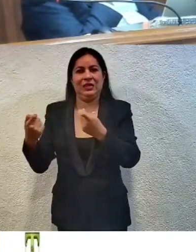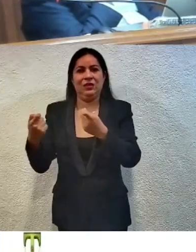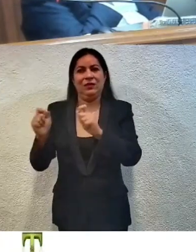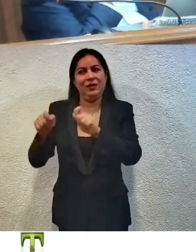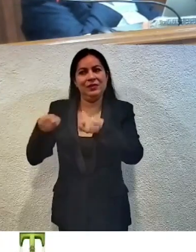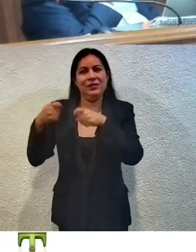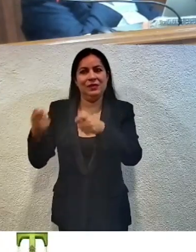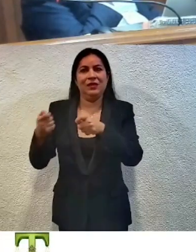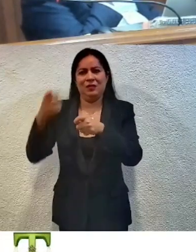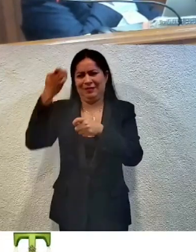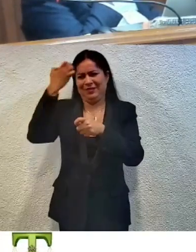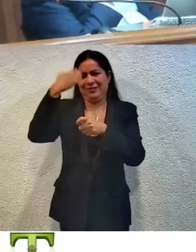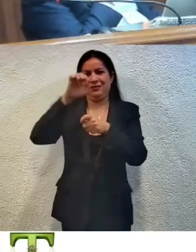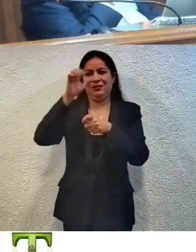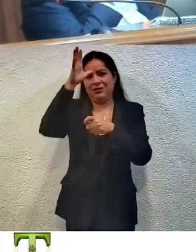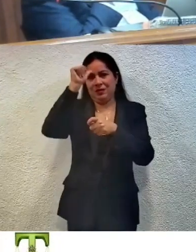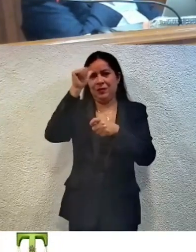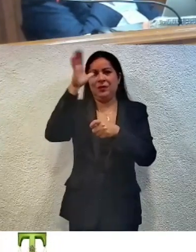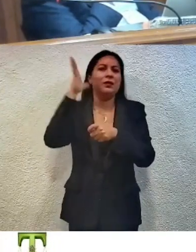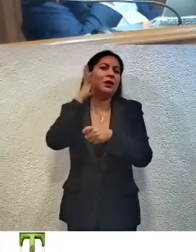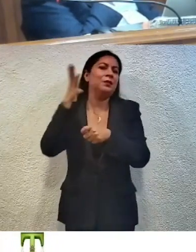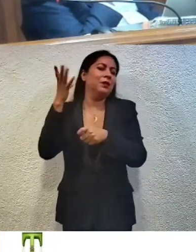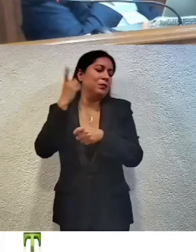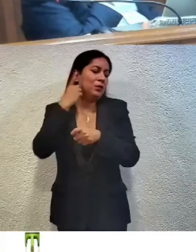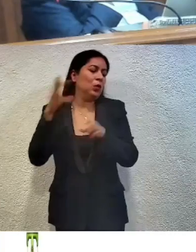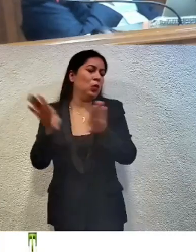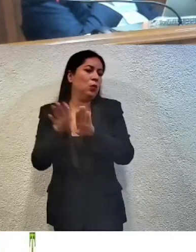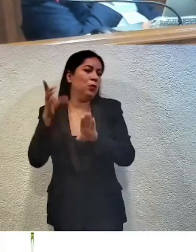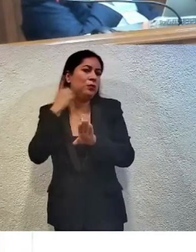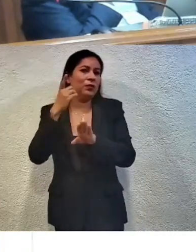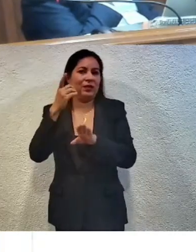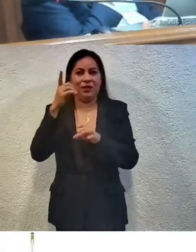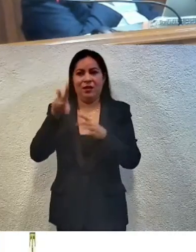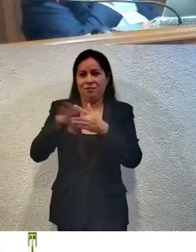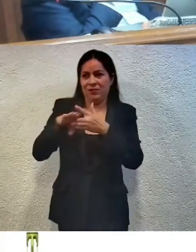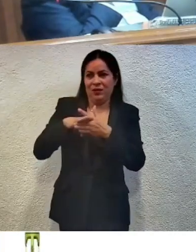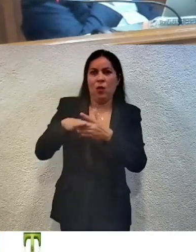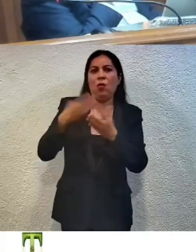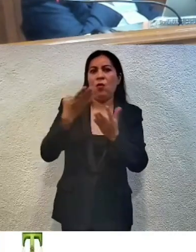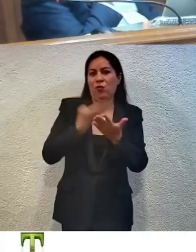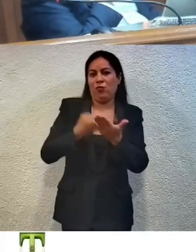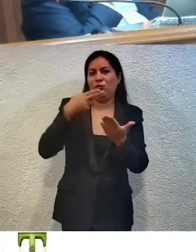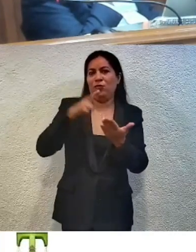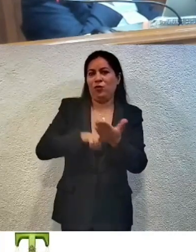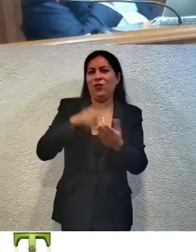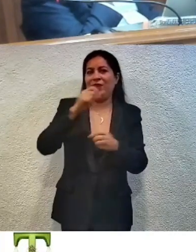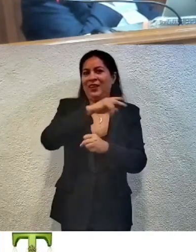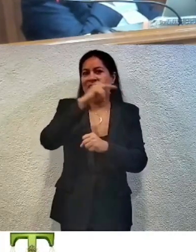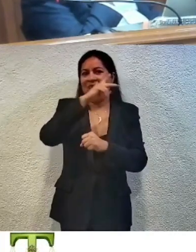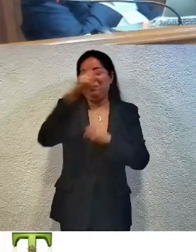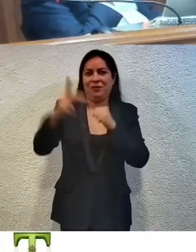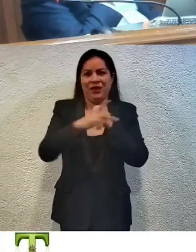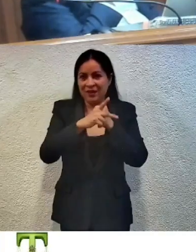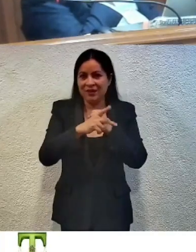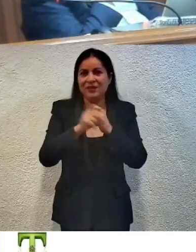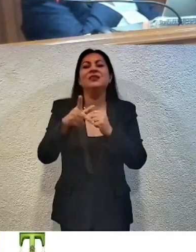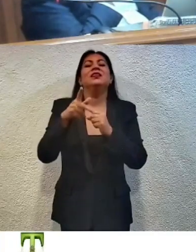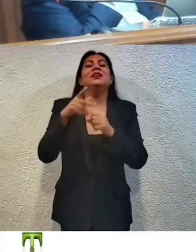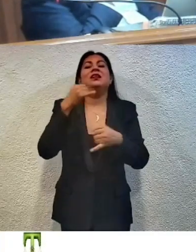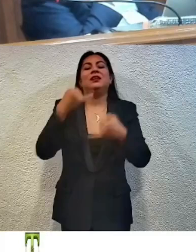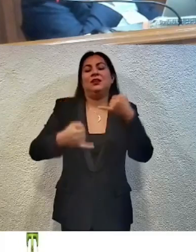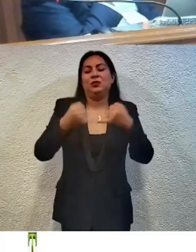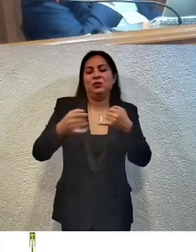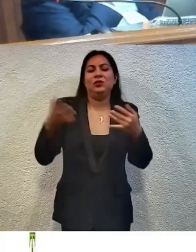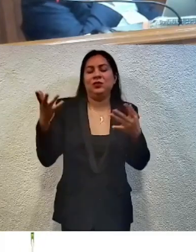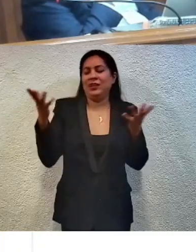asignado un escaño en la conformidad del Congreso del Estado como diputada migrante o binacional, conforme a la asignación en plenitud de jurisdicción que realizó